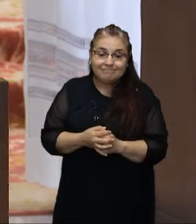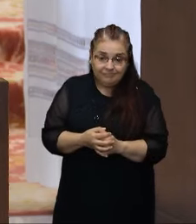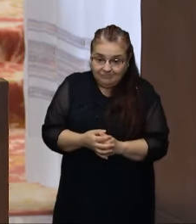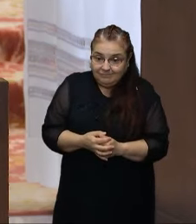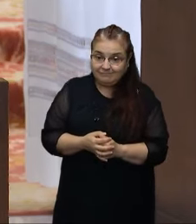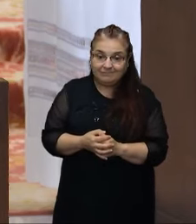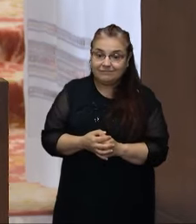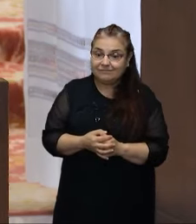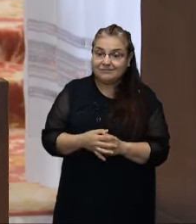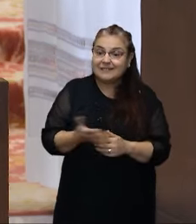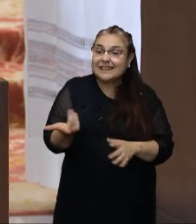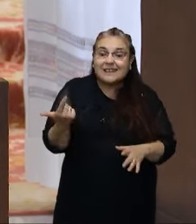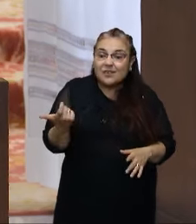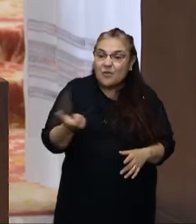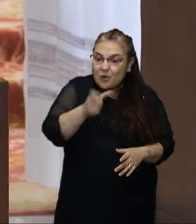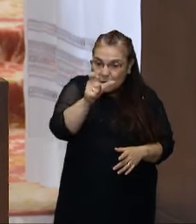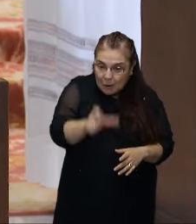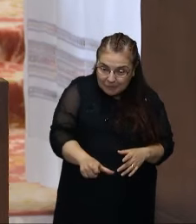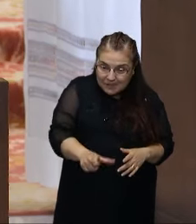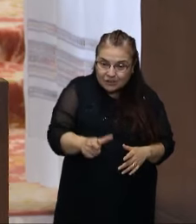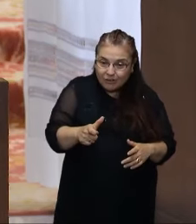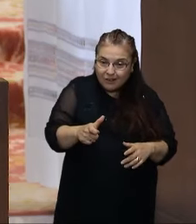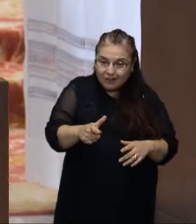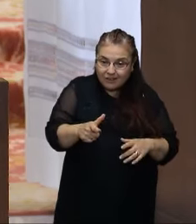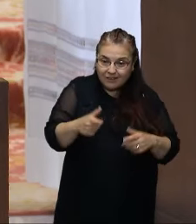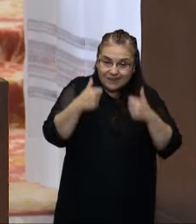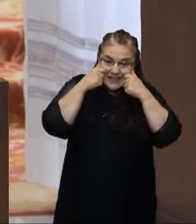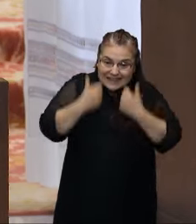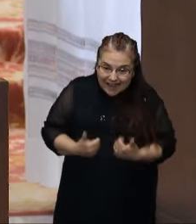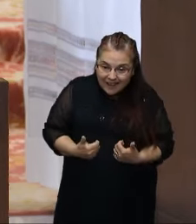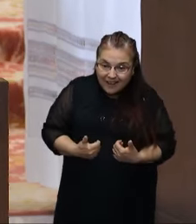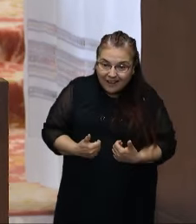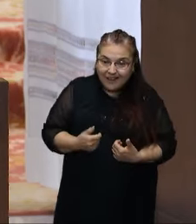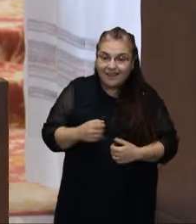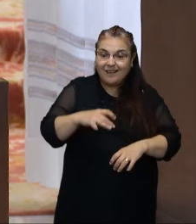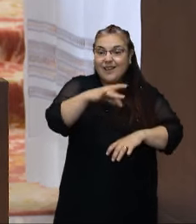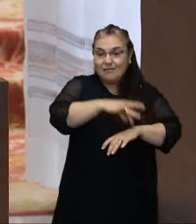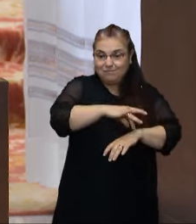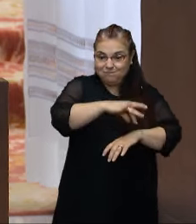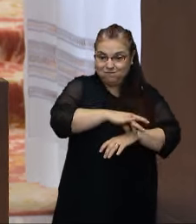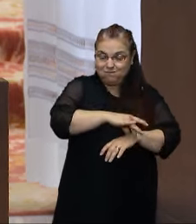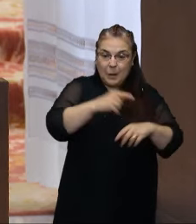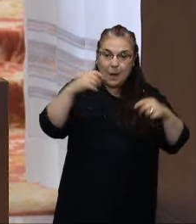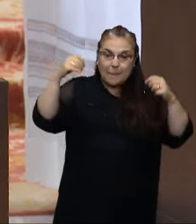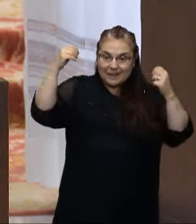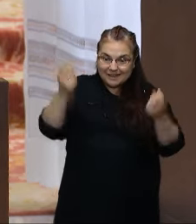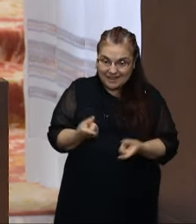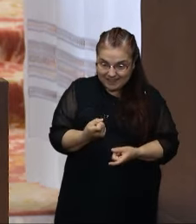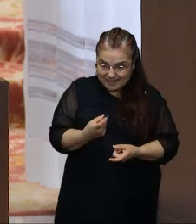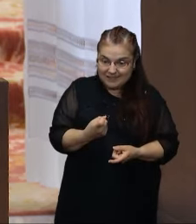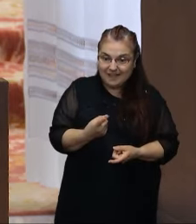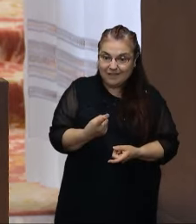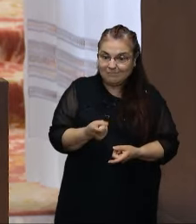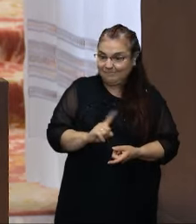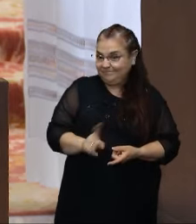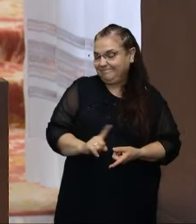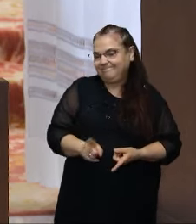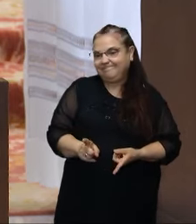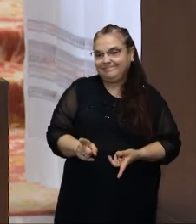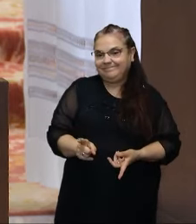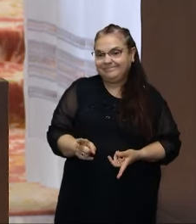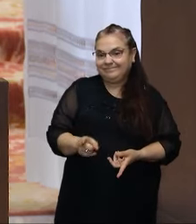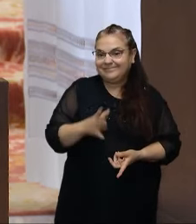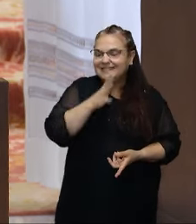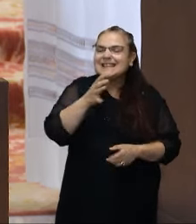No tienen necesidad de médico los sanos, sino los enfermos. Cristo es el gran médico